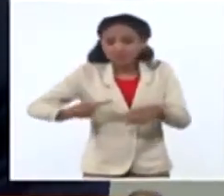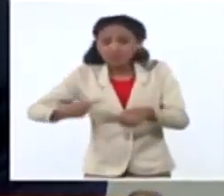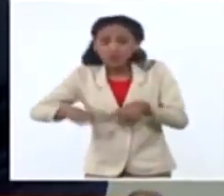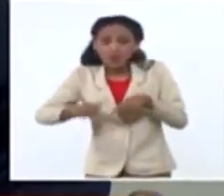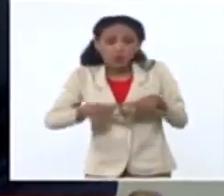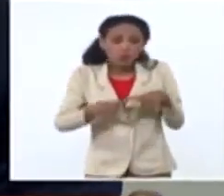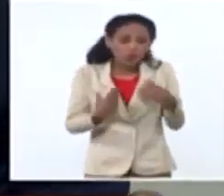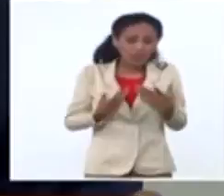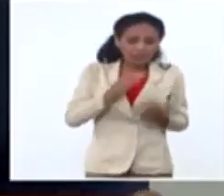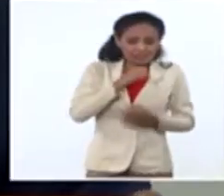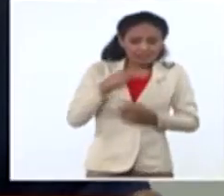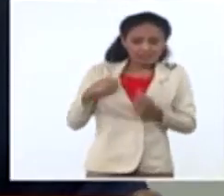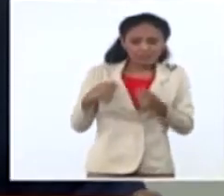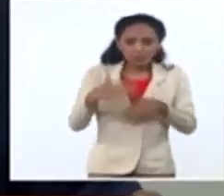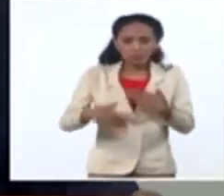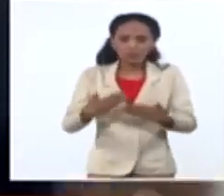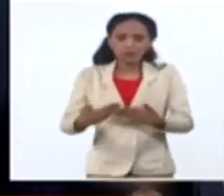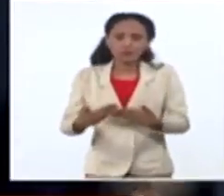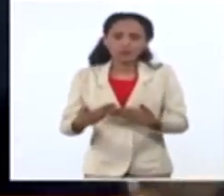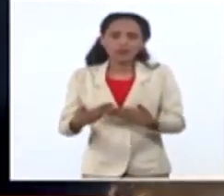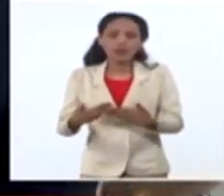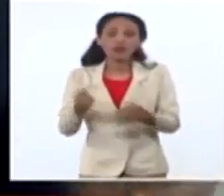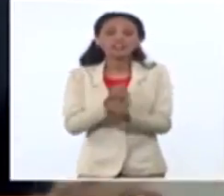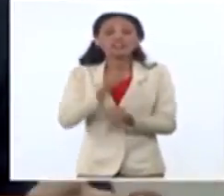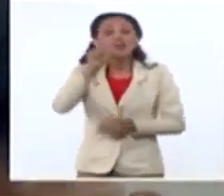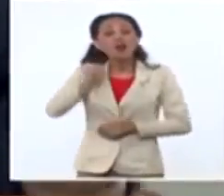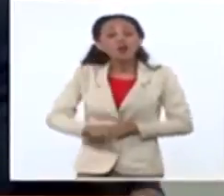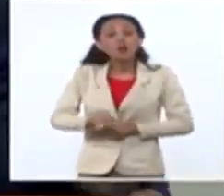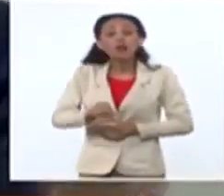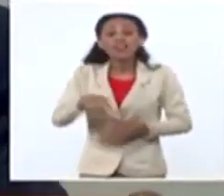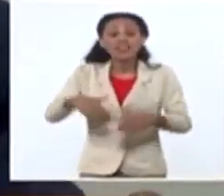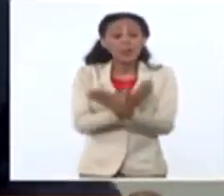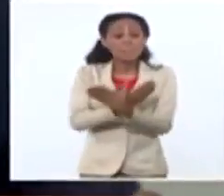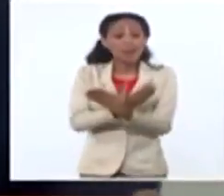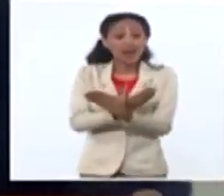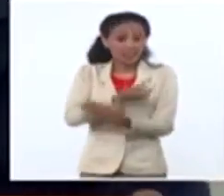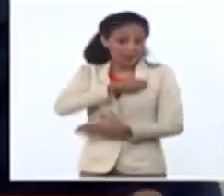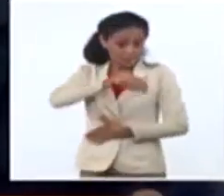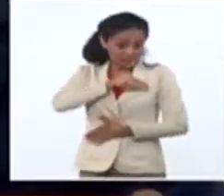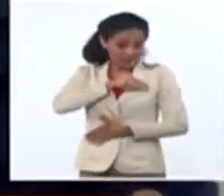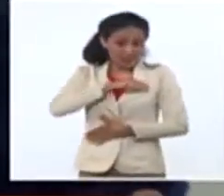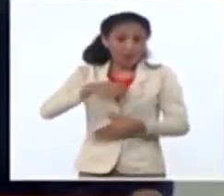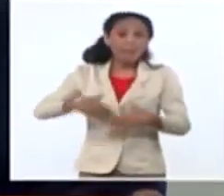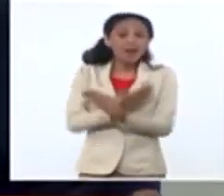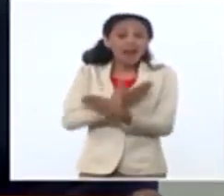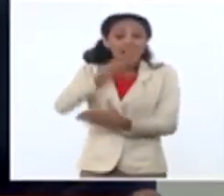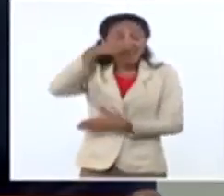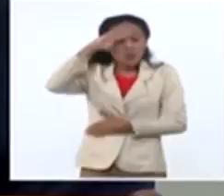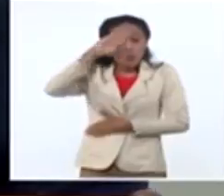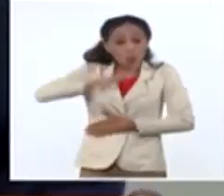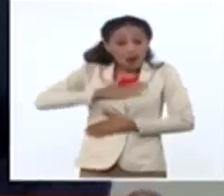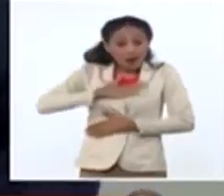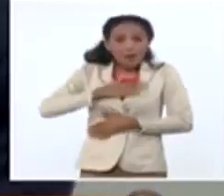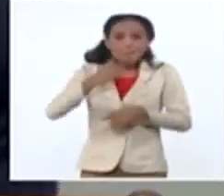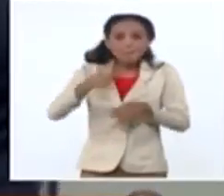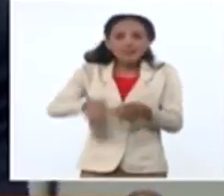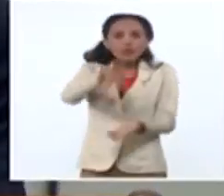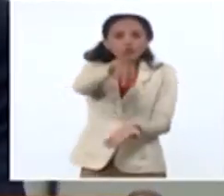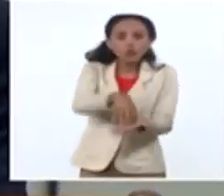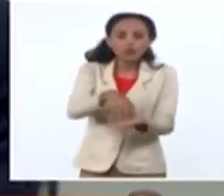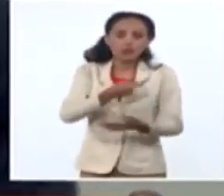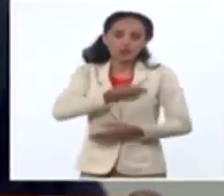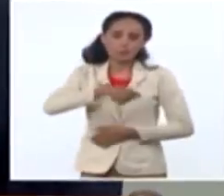consular cubano. Sé que algunos de los diplomáticos sufren hoy